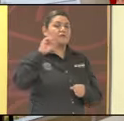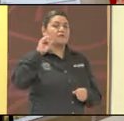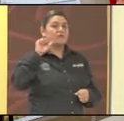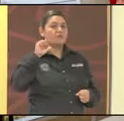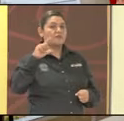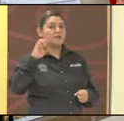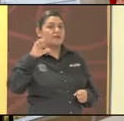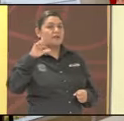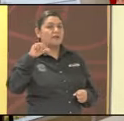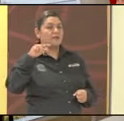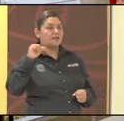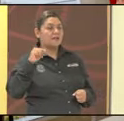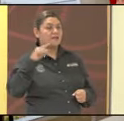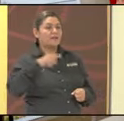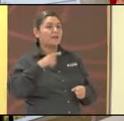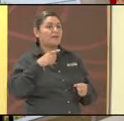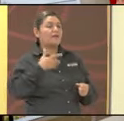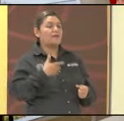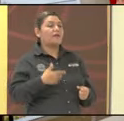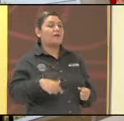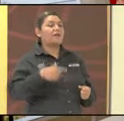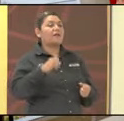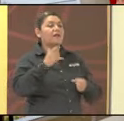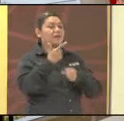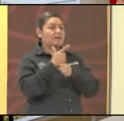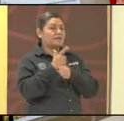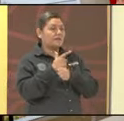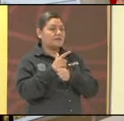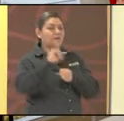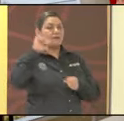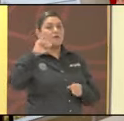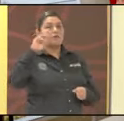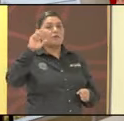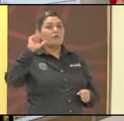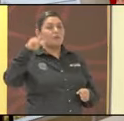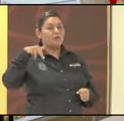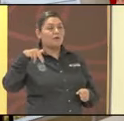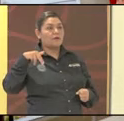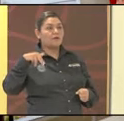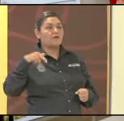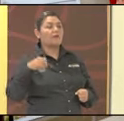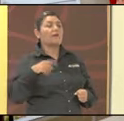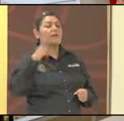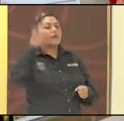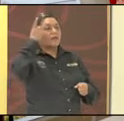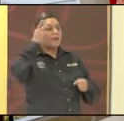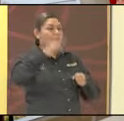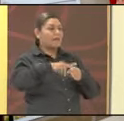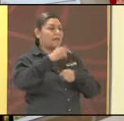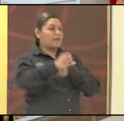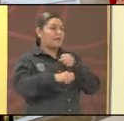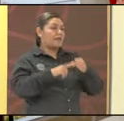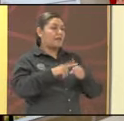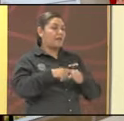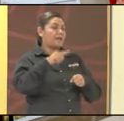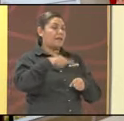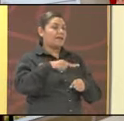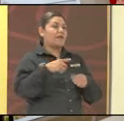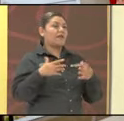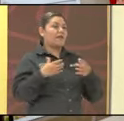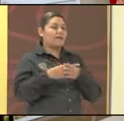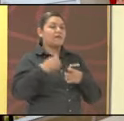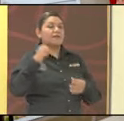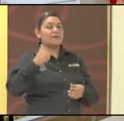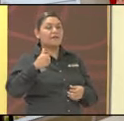Luque, presidenta del Voluntariado Juvenil, el licenciado Juan Pablo Ingram Araujo, director de Bienestar Animal en Altamira, y el licenciado Roberto de